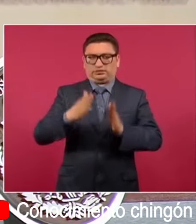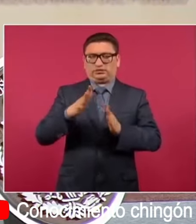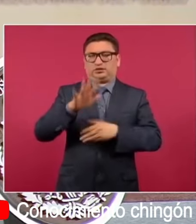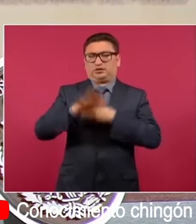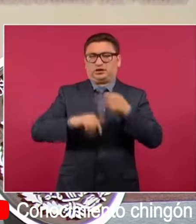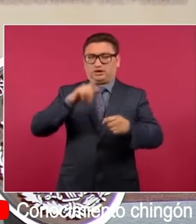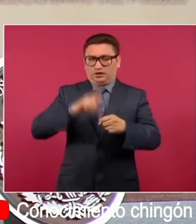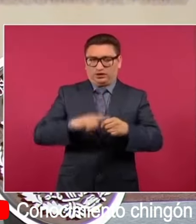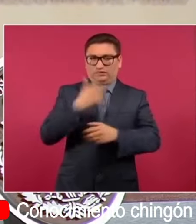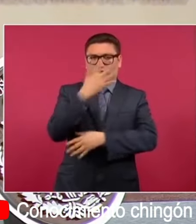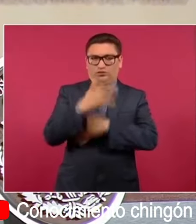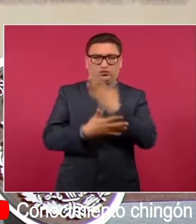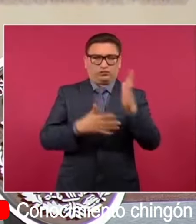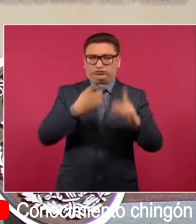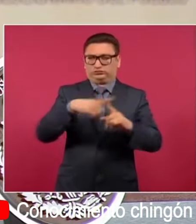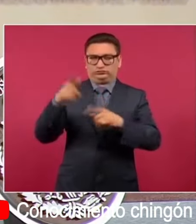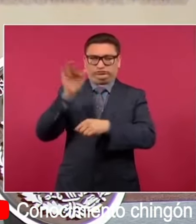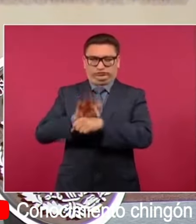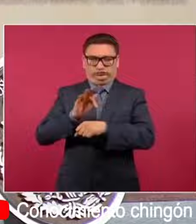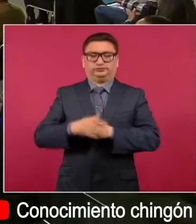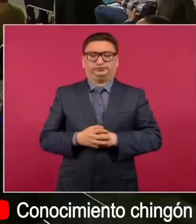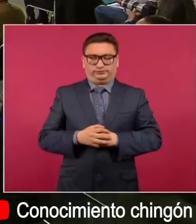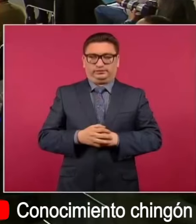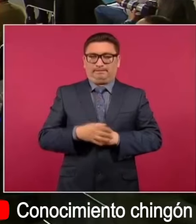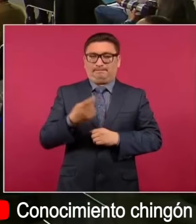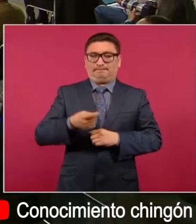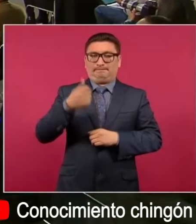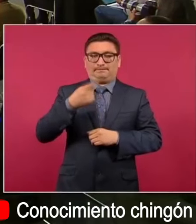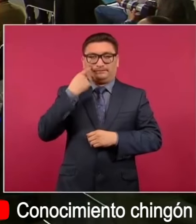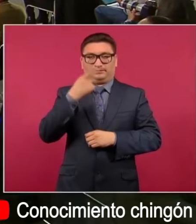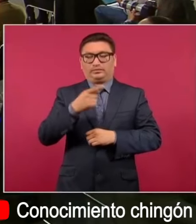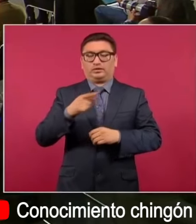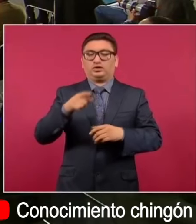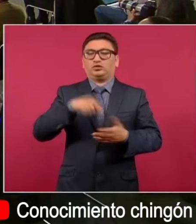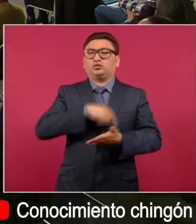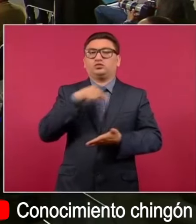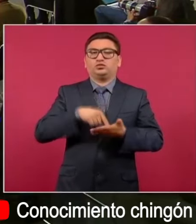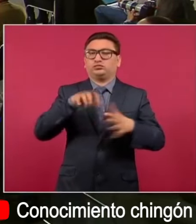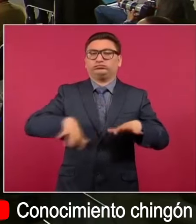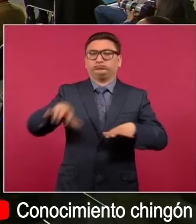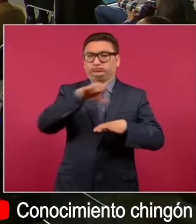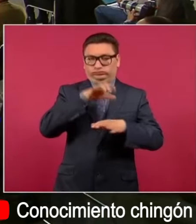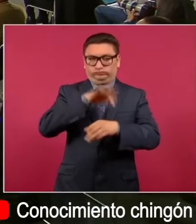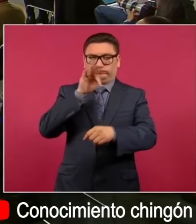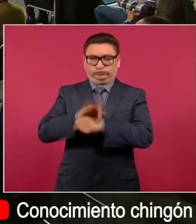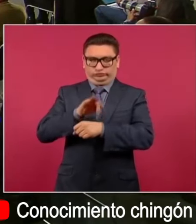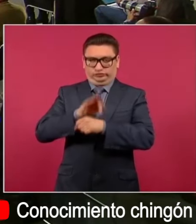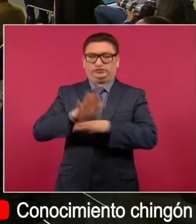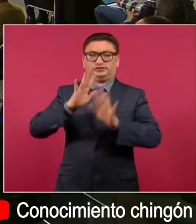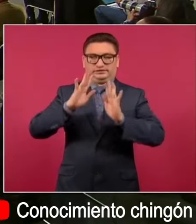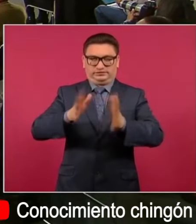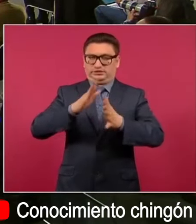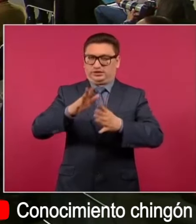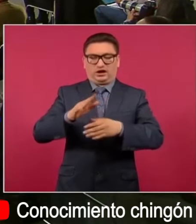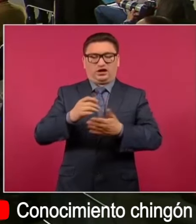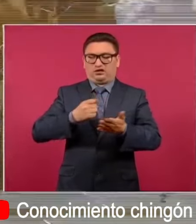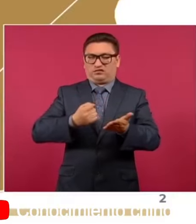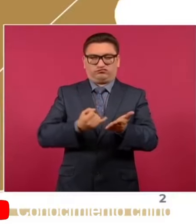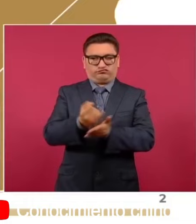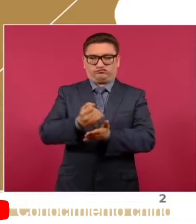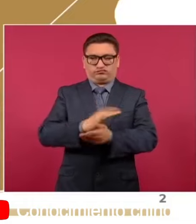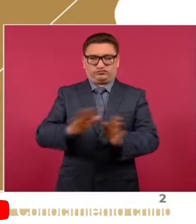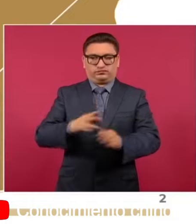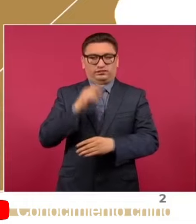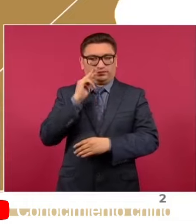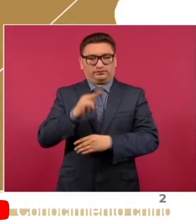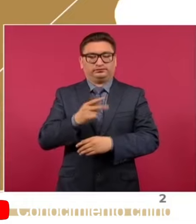naturales protegidas. La primera, por favor. Estas son áreas naturales protegidas que ya tenemos, que ya fueron decretadas, y estamos